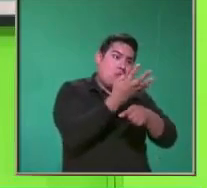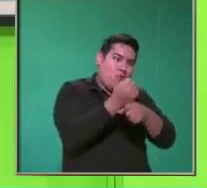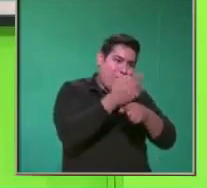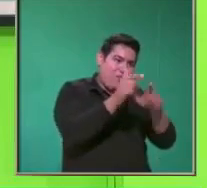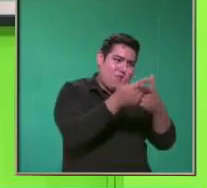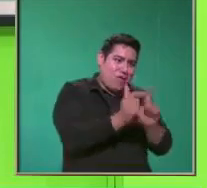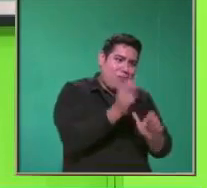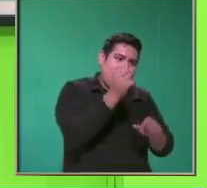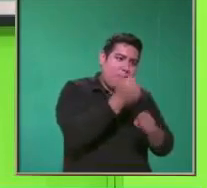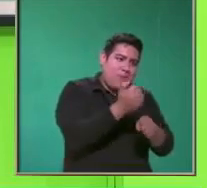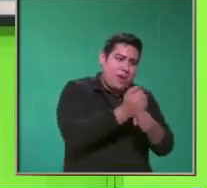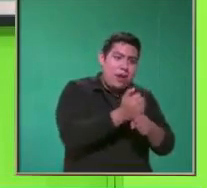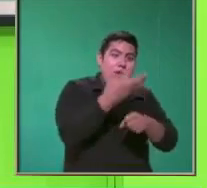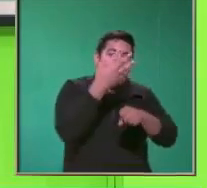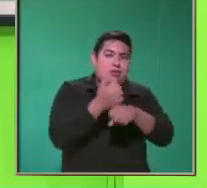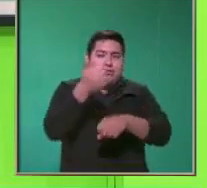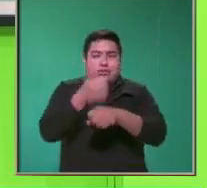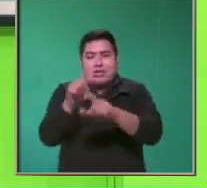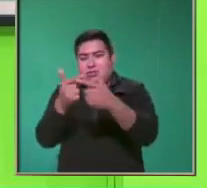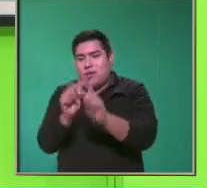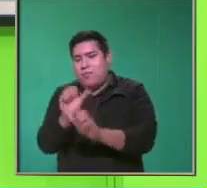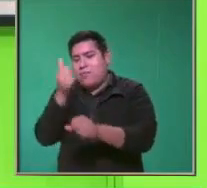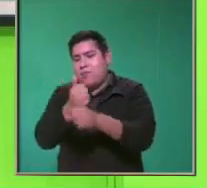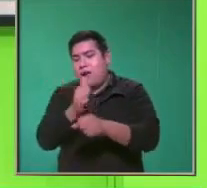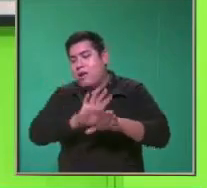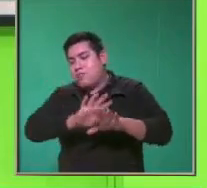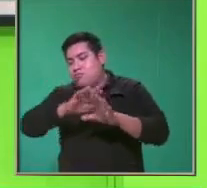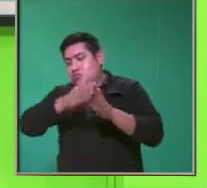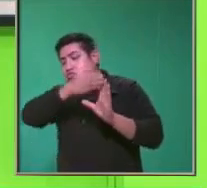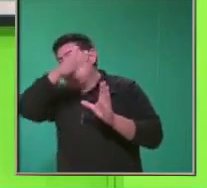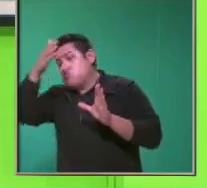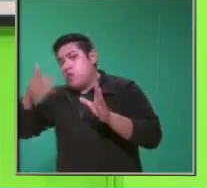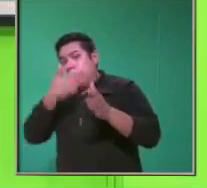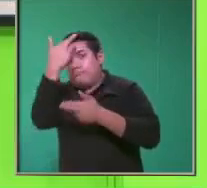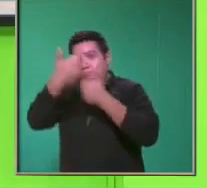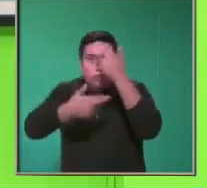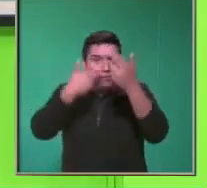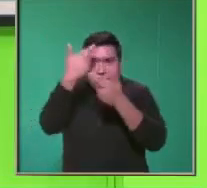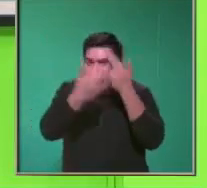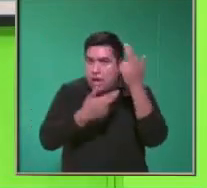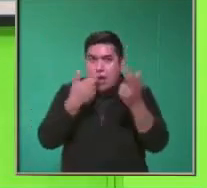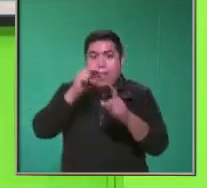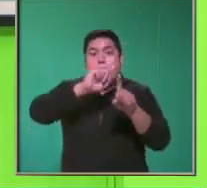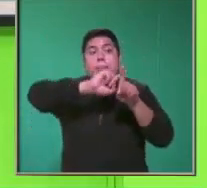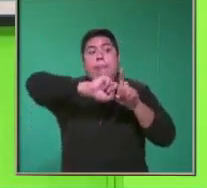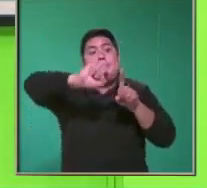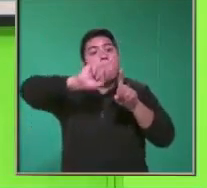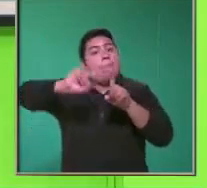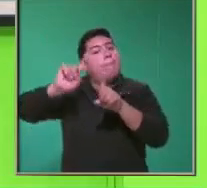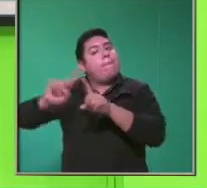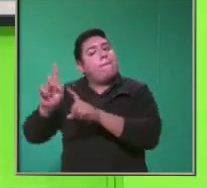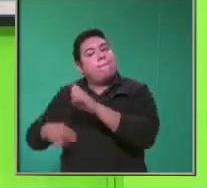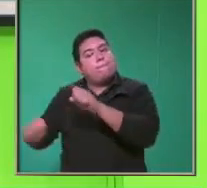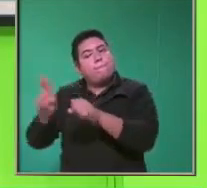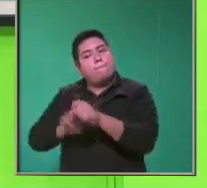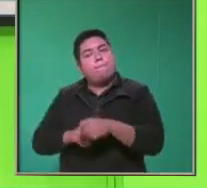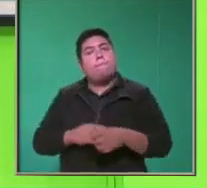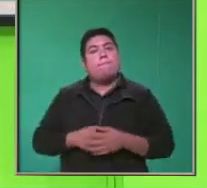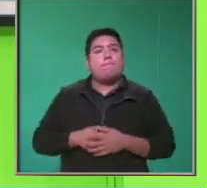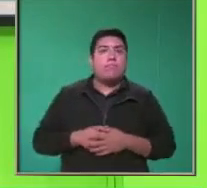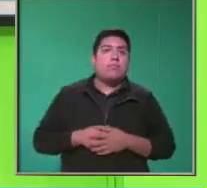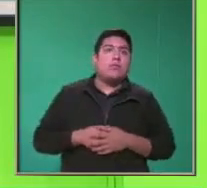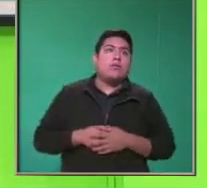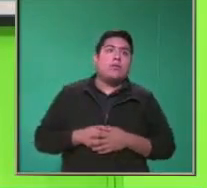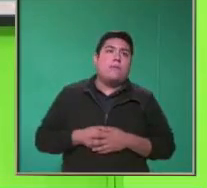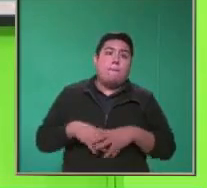Inclusive en tus clases de ciencias 1, en biología, has estado revisando este término, la biodiversidad, la diversidad